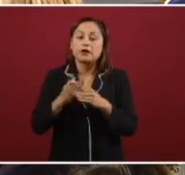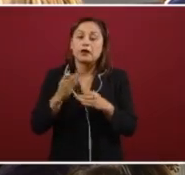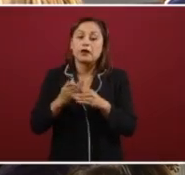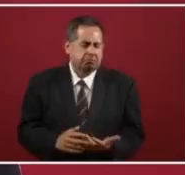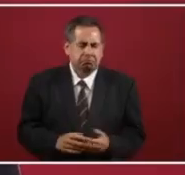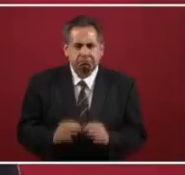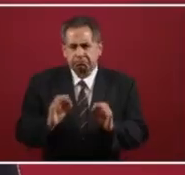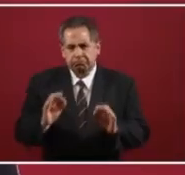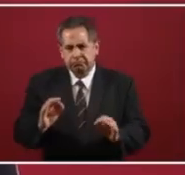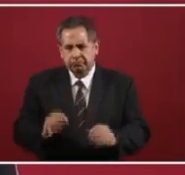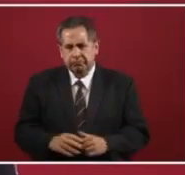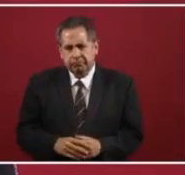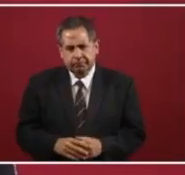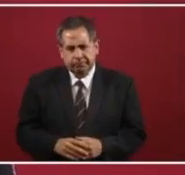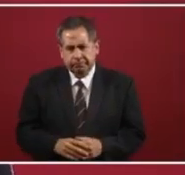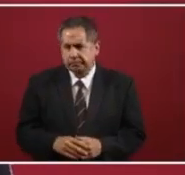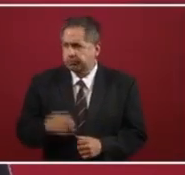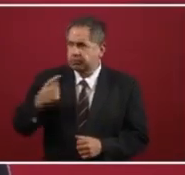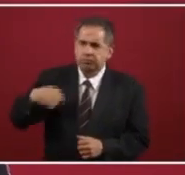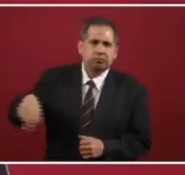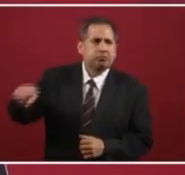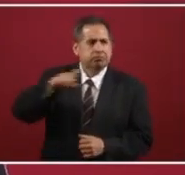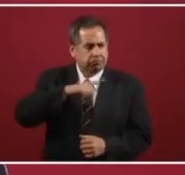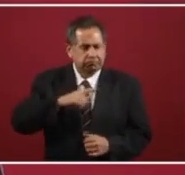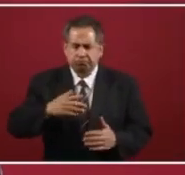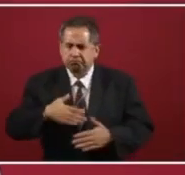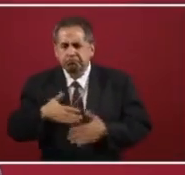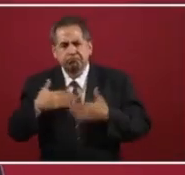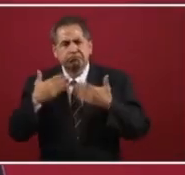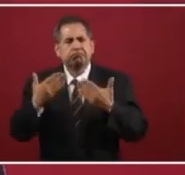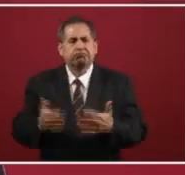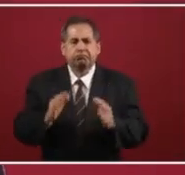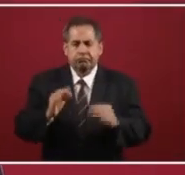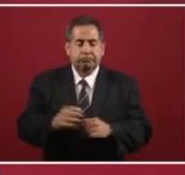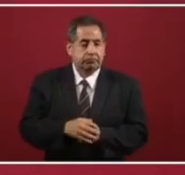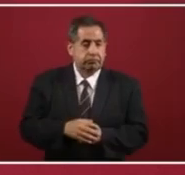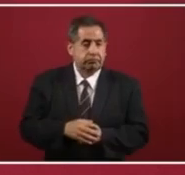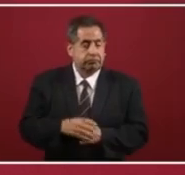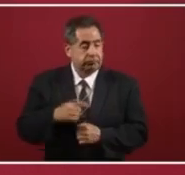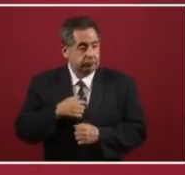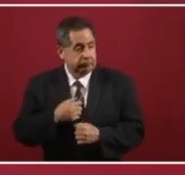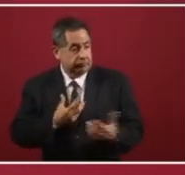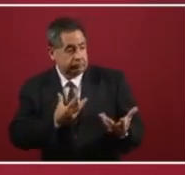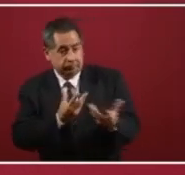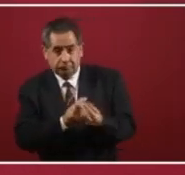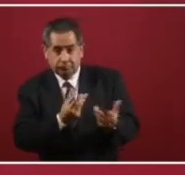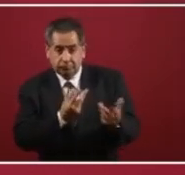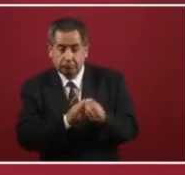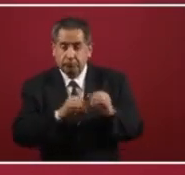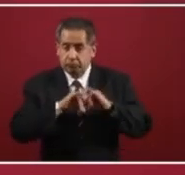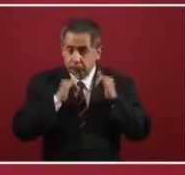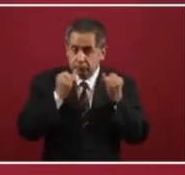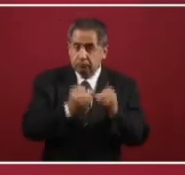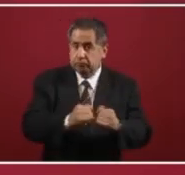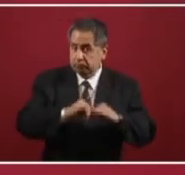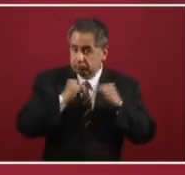país. Hay confianza. Me he estado reuniendo con empresarios,